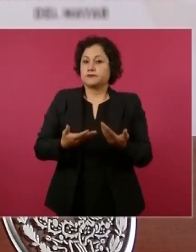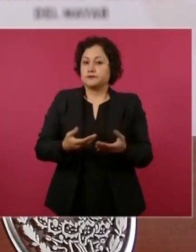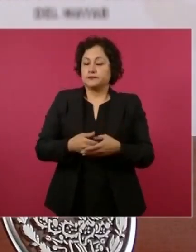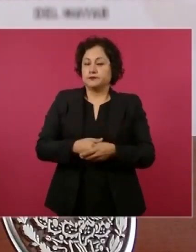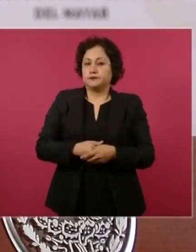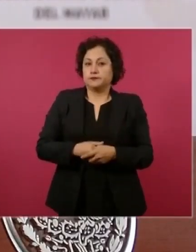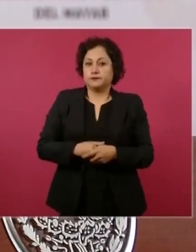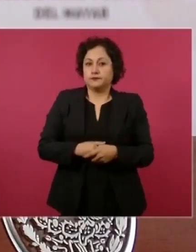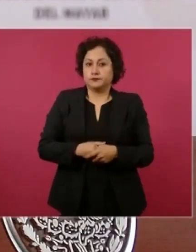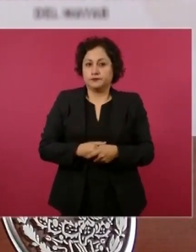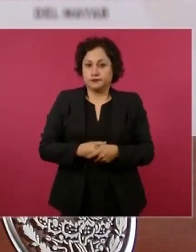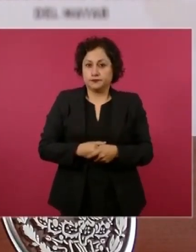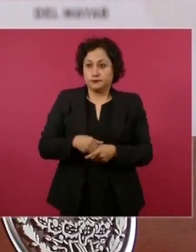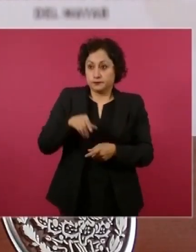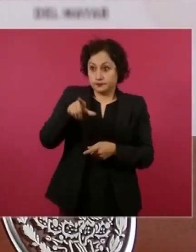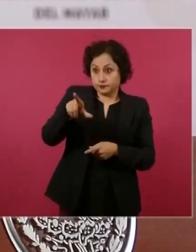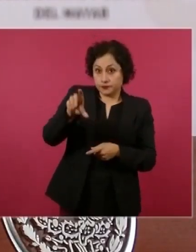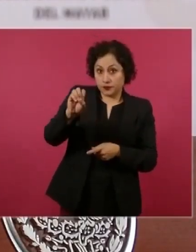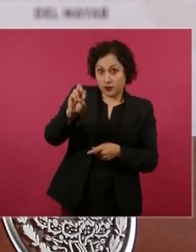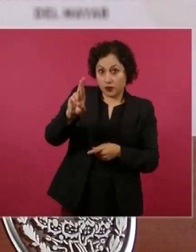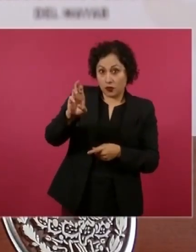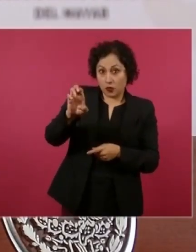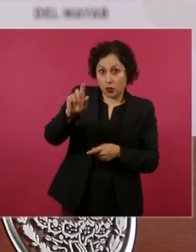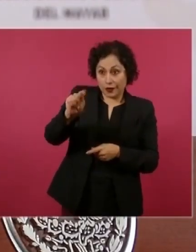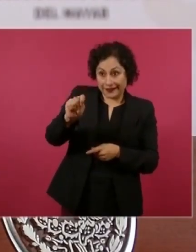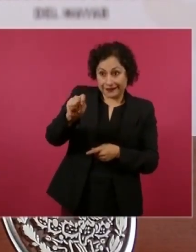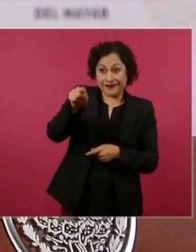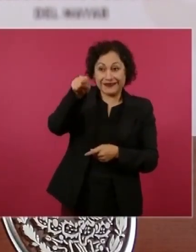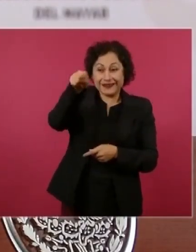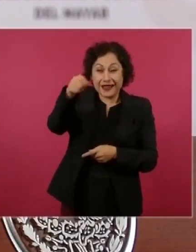no es parte de una denuncia